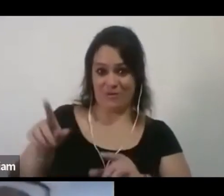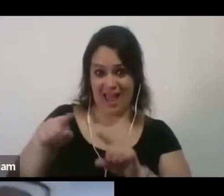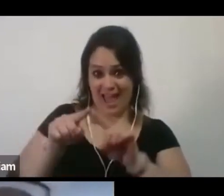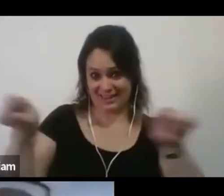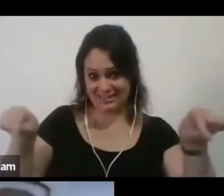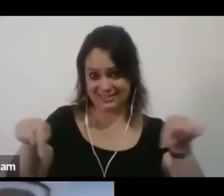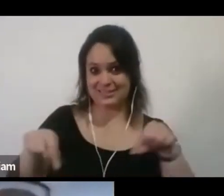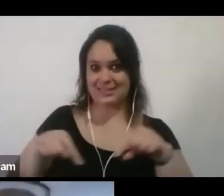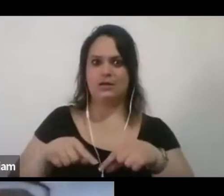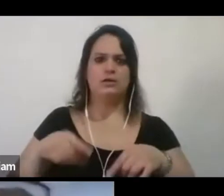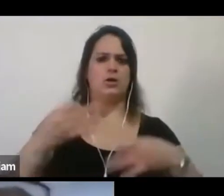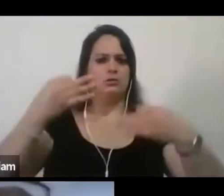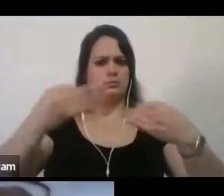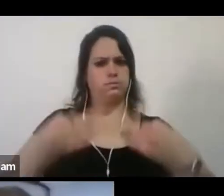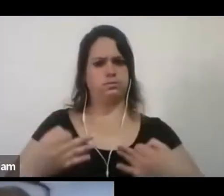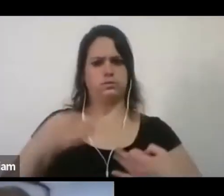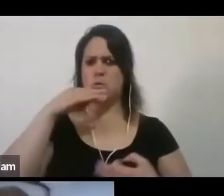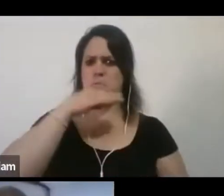era todo formal,